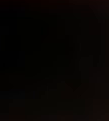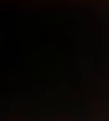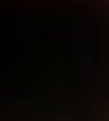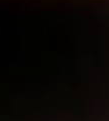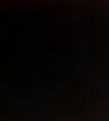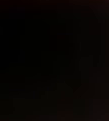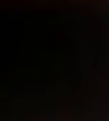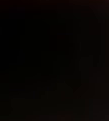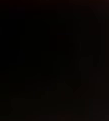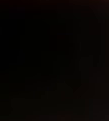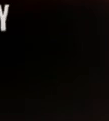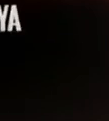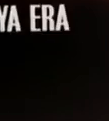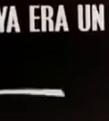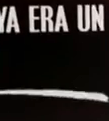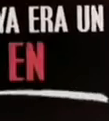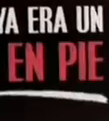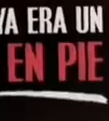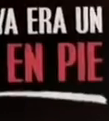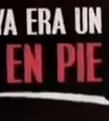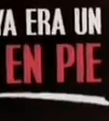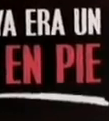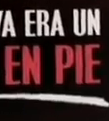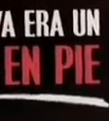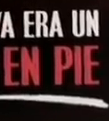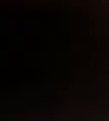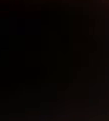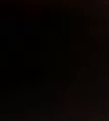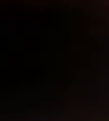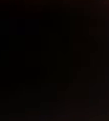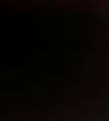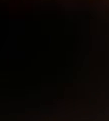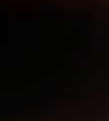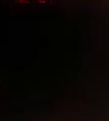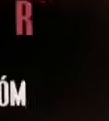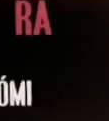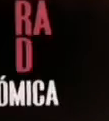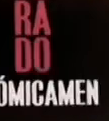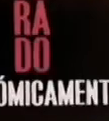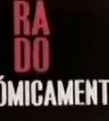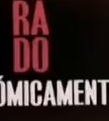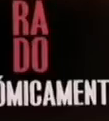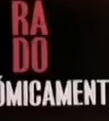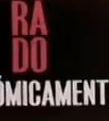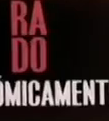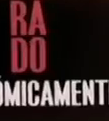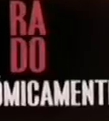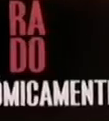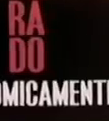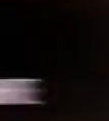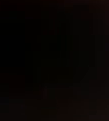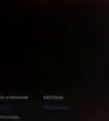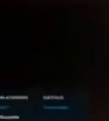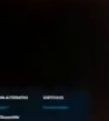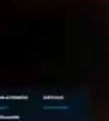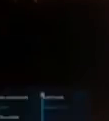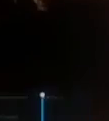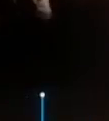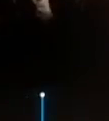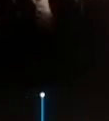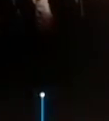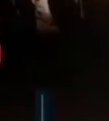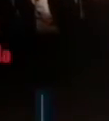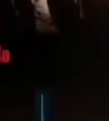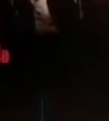del siglo XX, el Perú ya era un país en pie, recuperado económicamente.